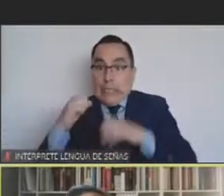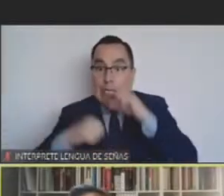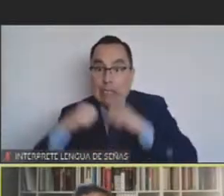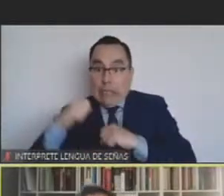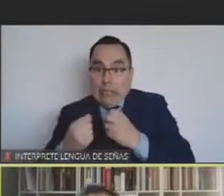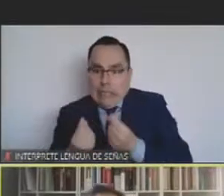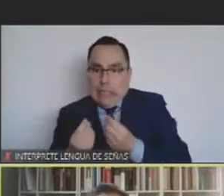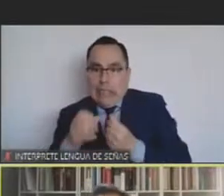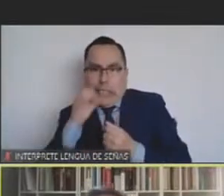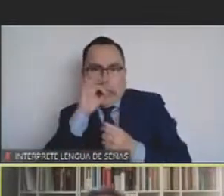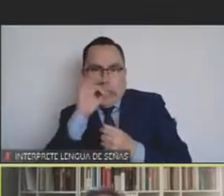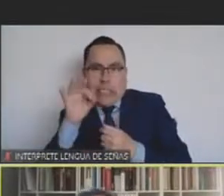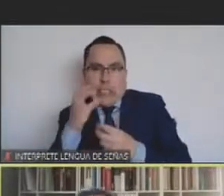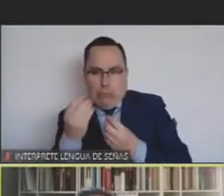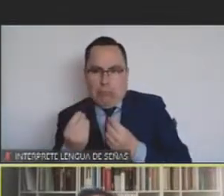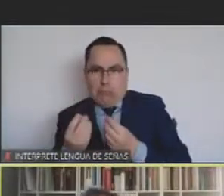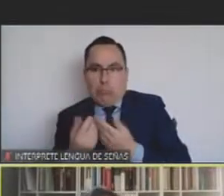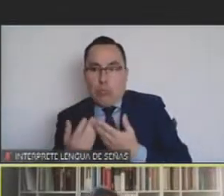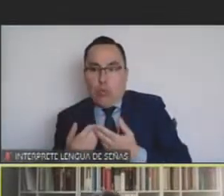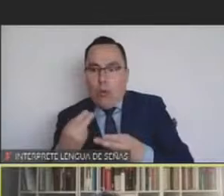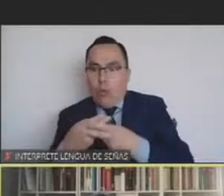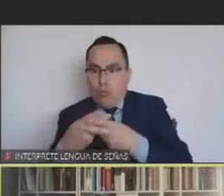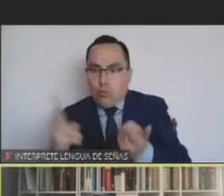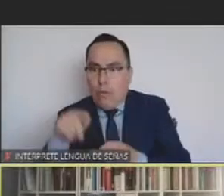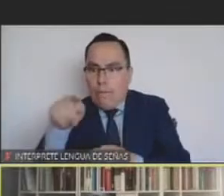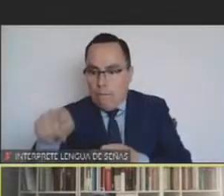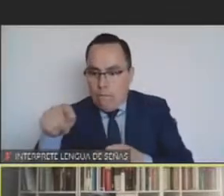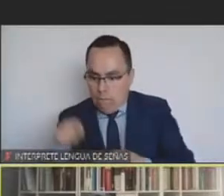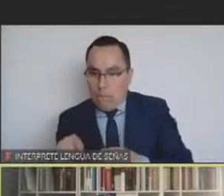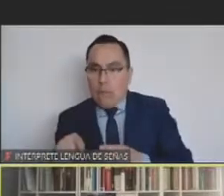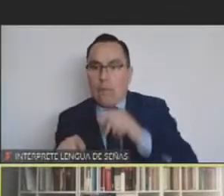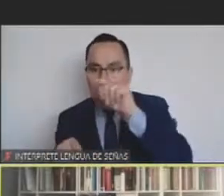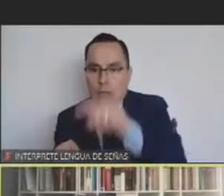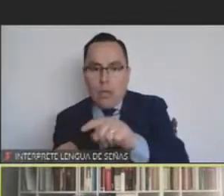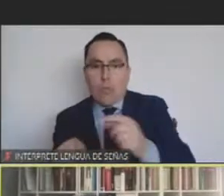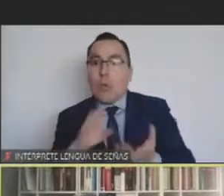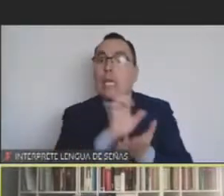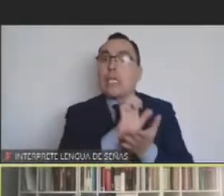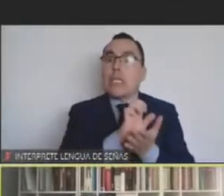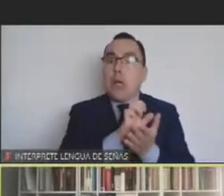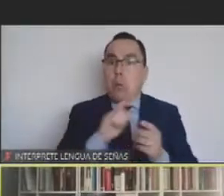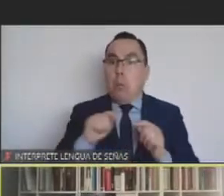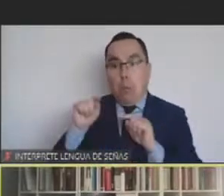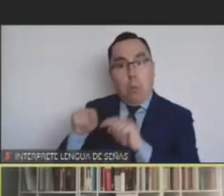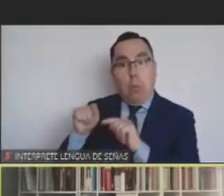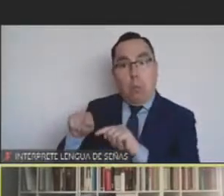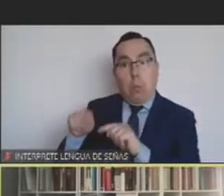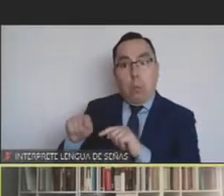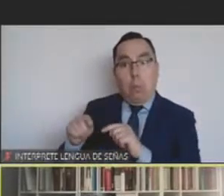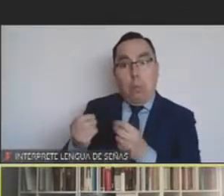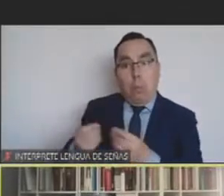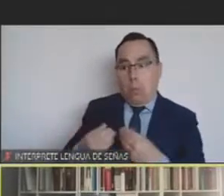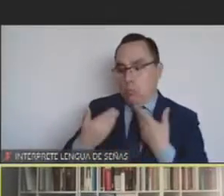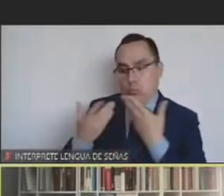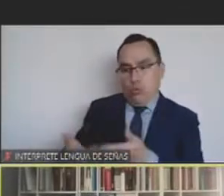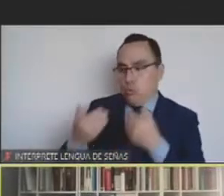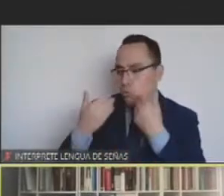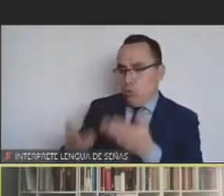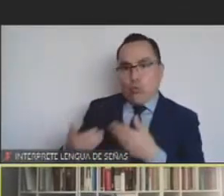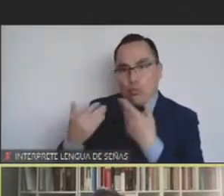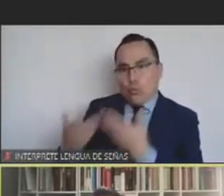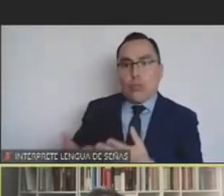obtener rentas con el sector público, esencialmente porque el Estado dispone del conferimiento de concesiones, de